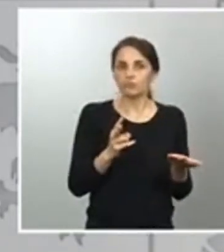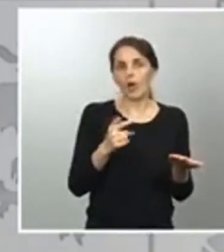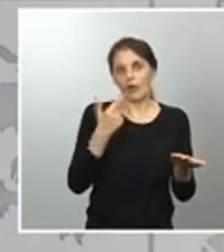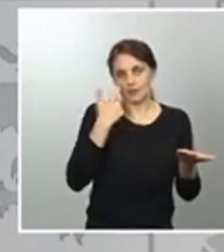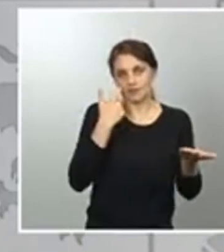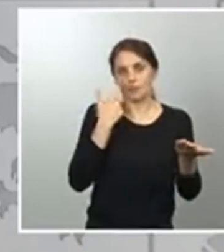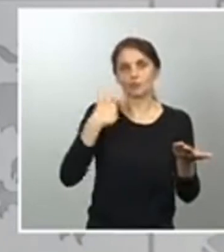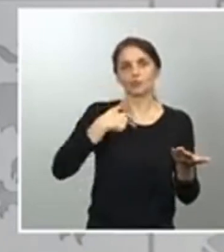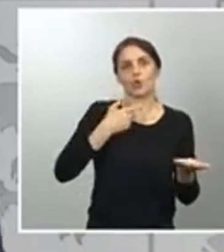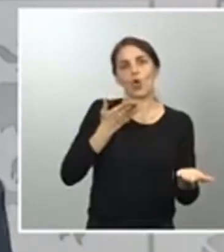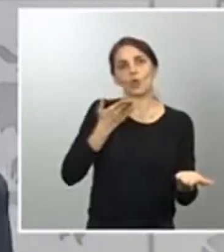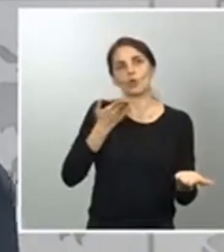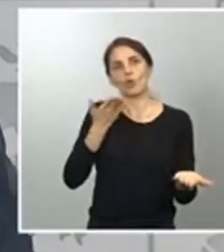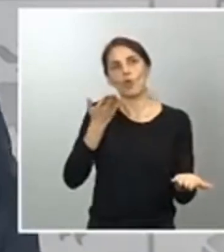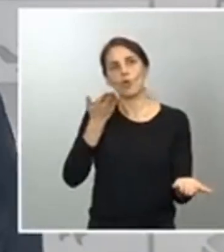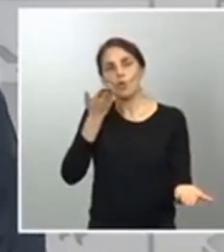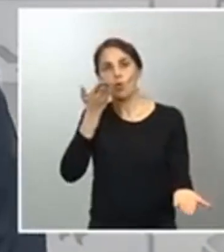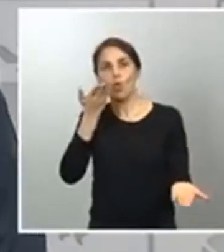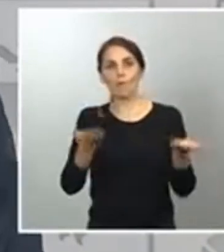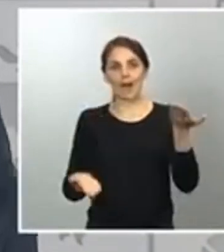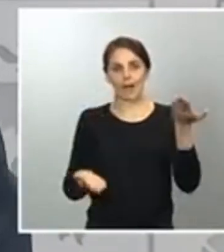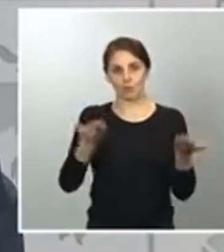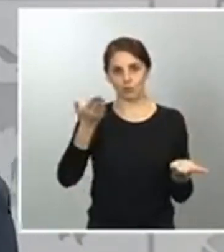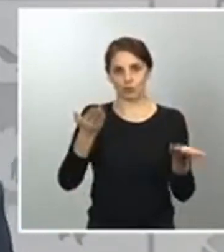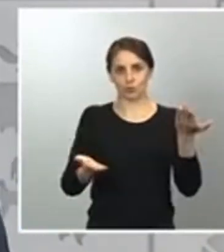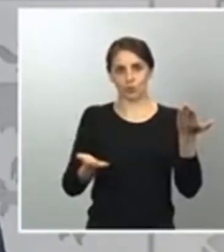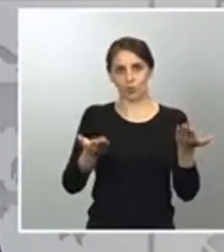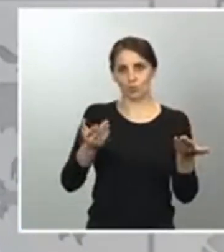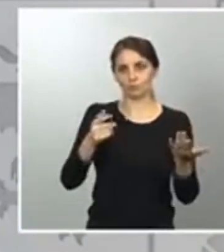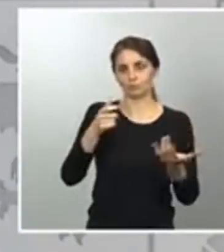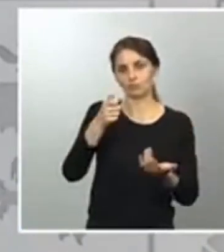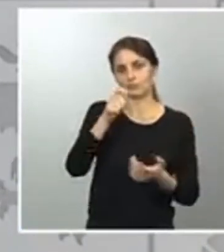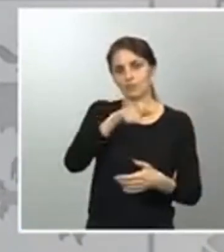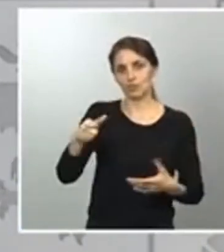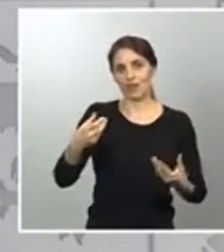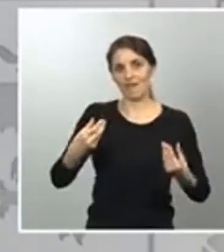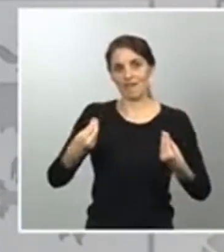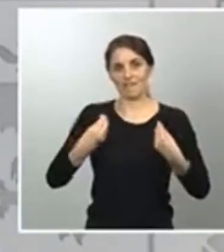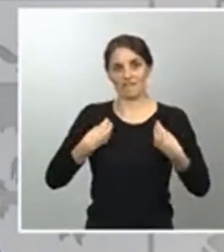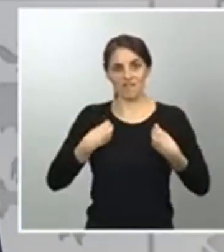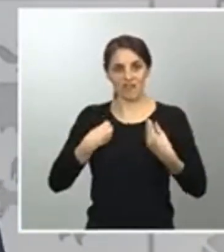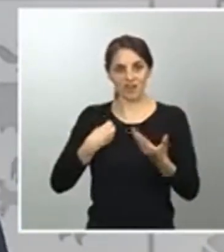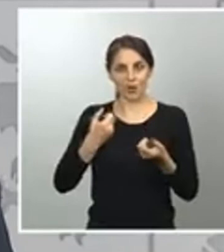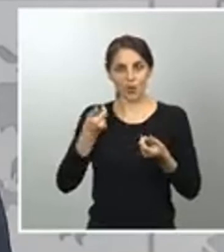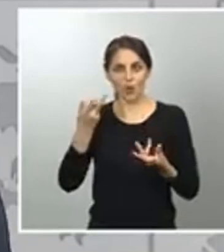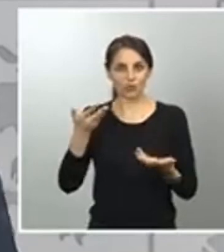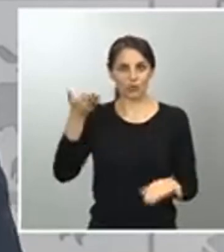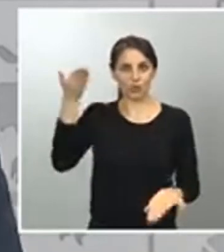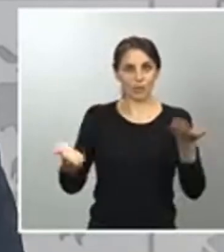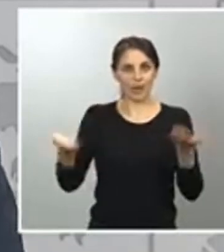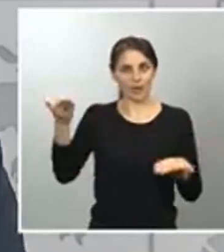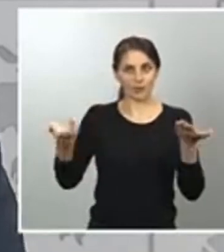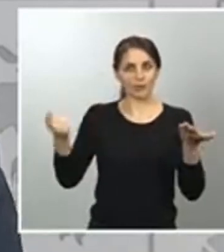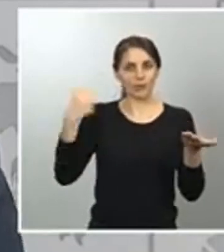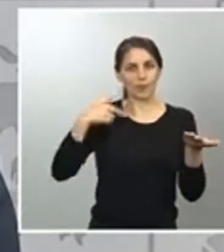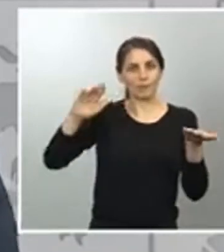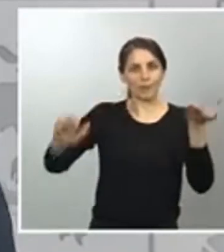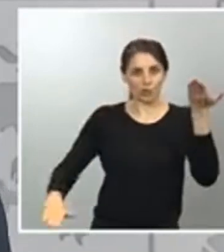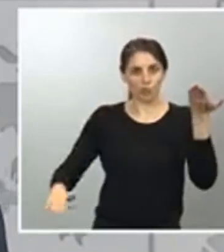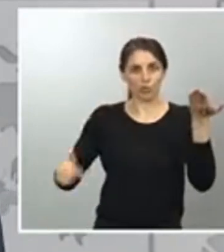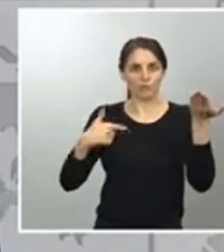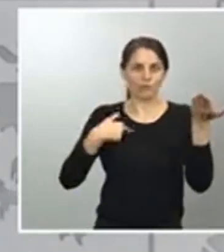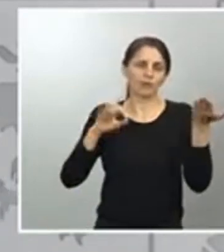de habitantes, salvo en este caso Italia, que junto con nosotros pues está a la cabeza en esa clasificación que le hizo la OCDE. Pero bueno, en todo caso, ¿qué